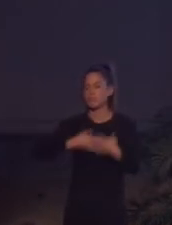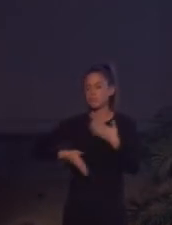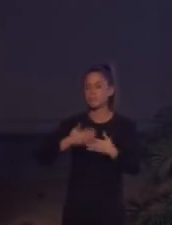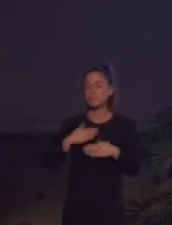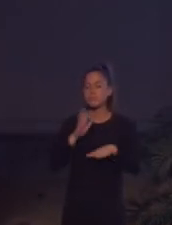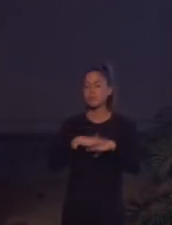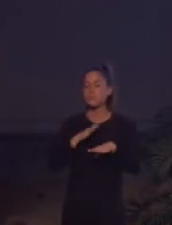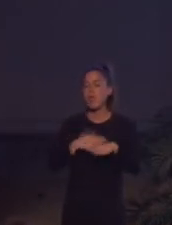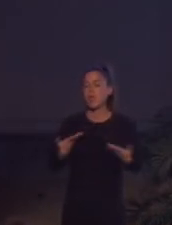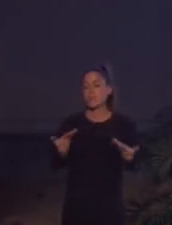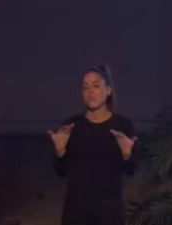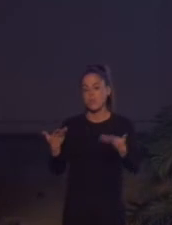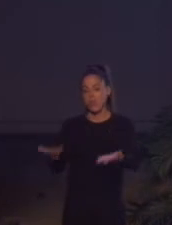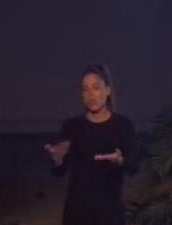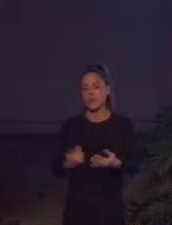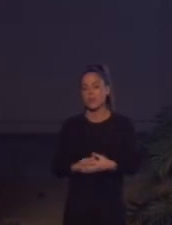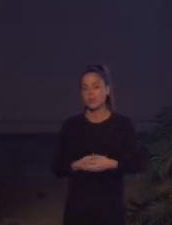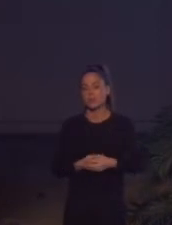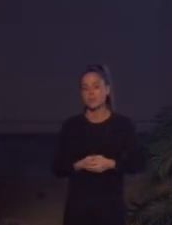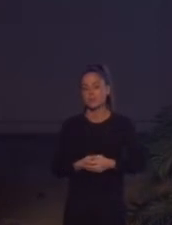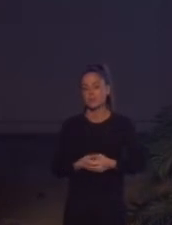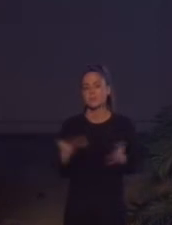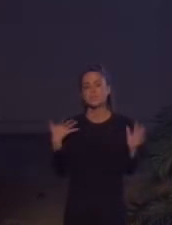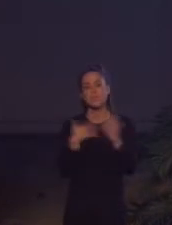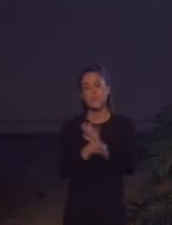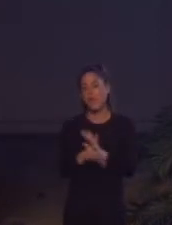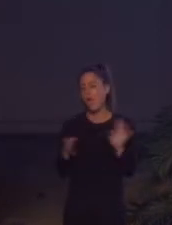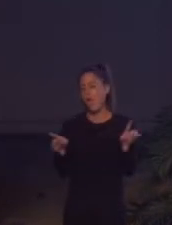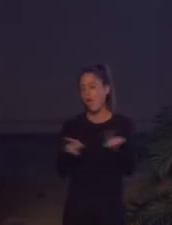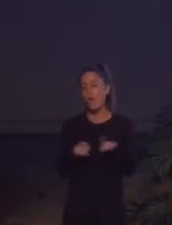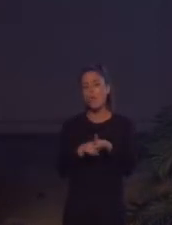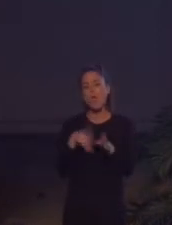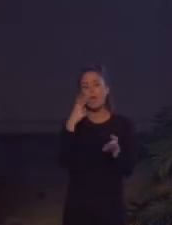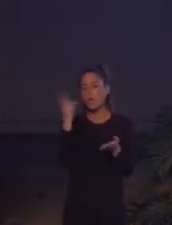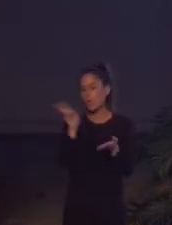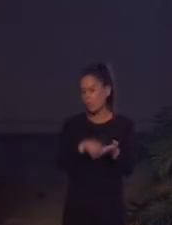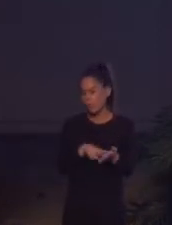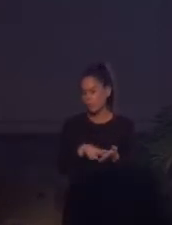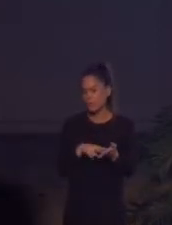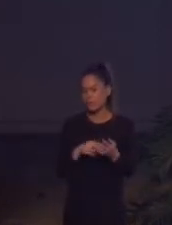balido baten bueltan, ez, mailan egotea ja gaia.